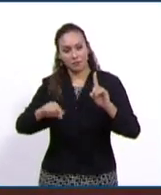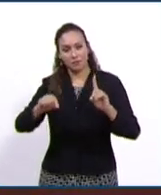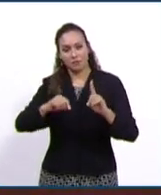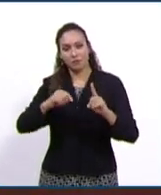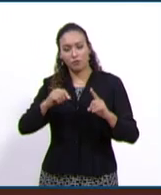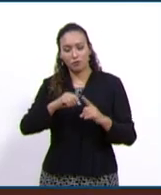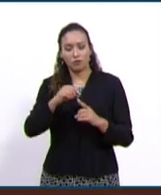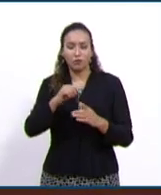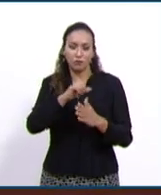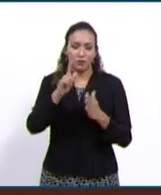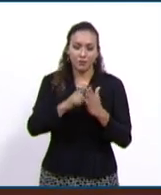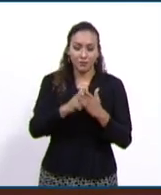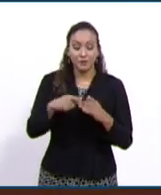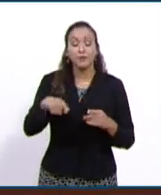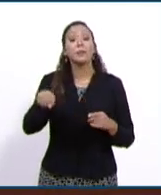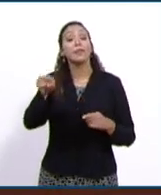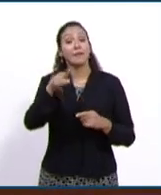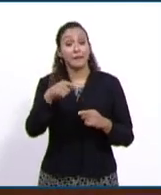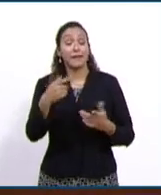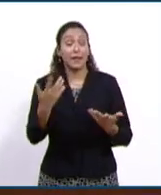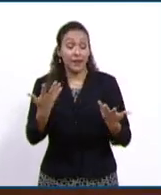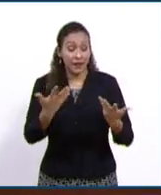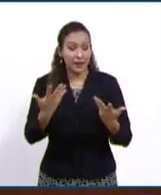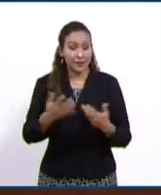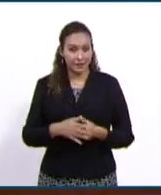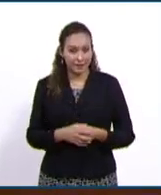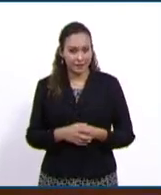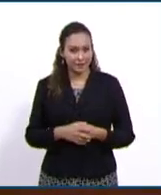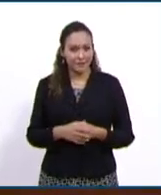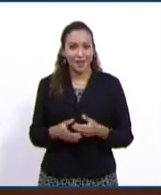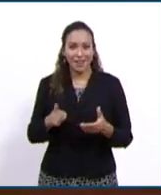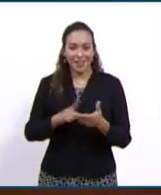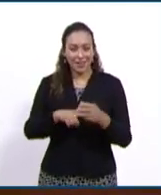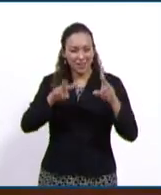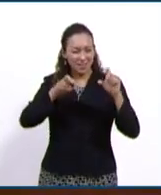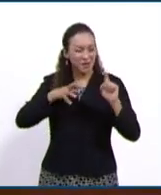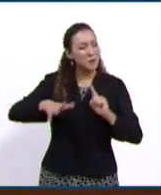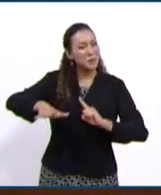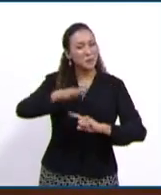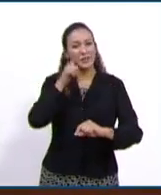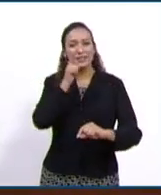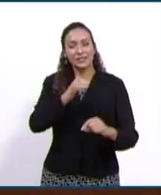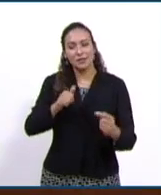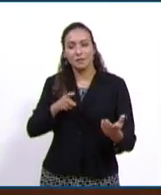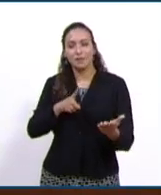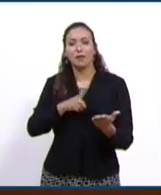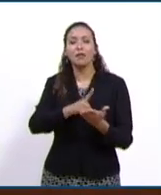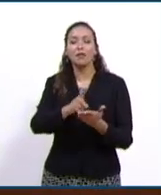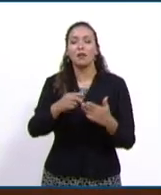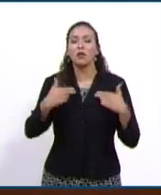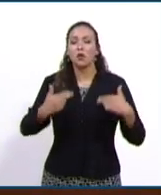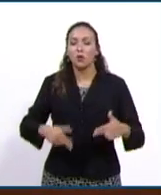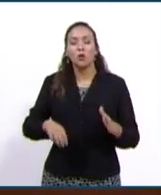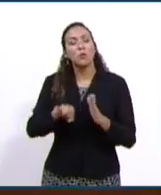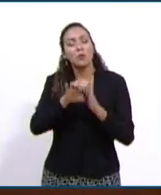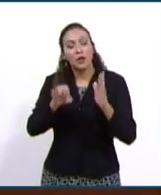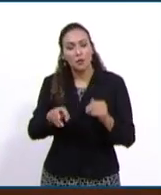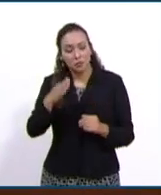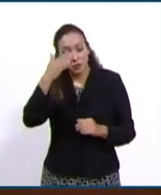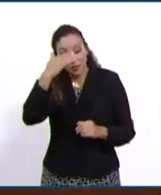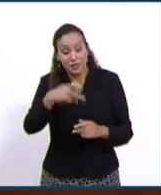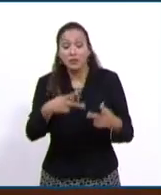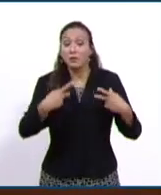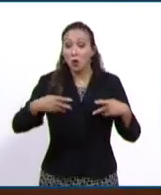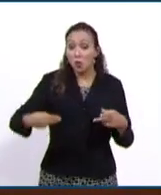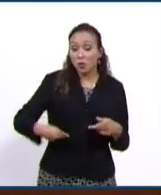Nación han dado contenido a derechos humanos como la presunción de inocencia, el